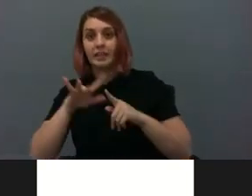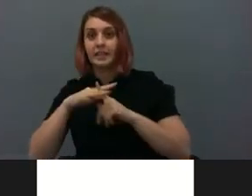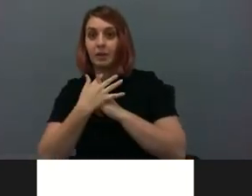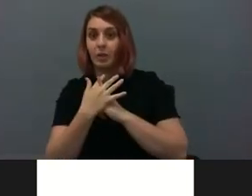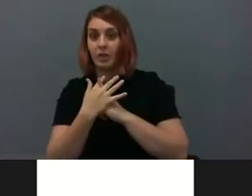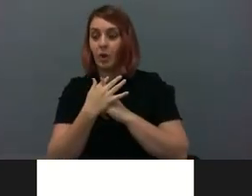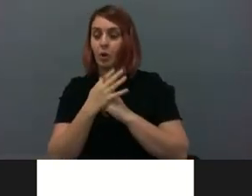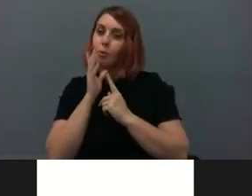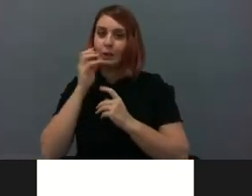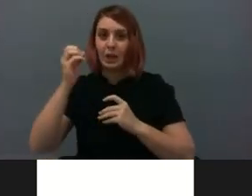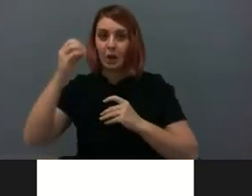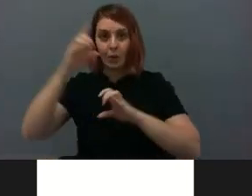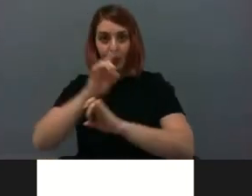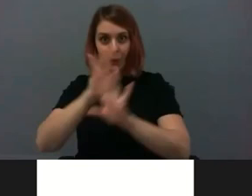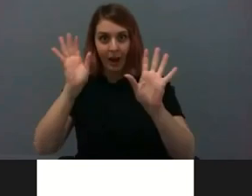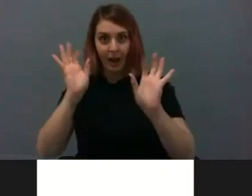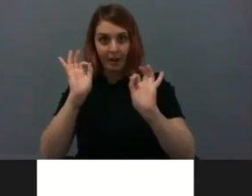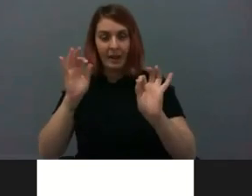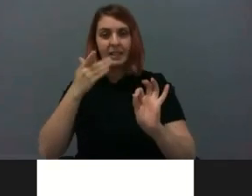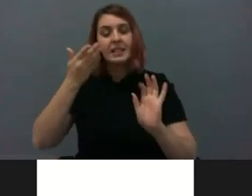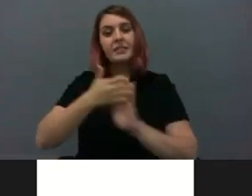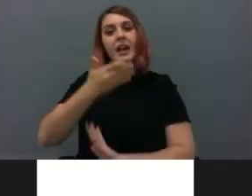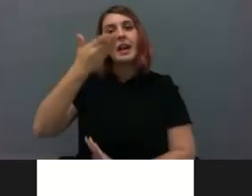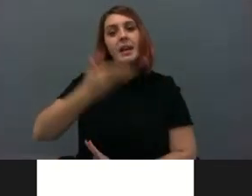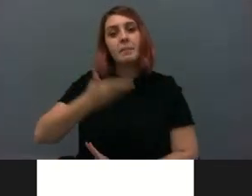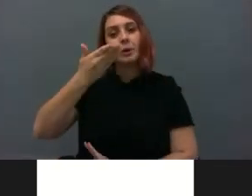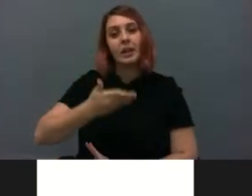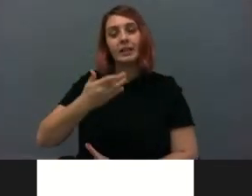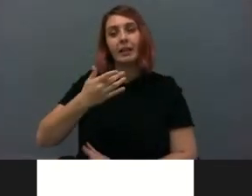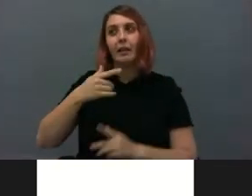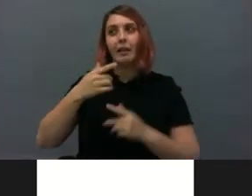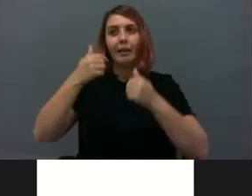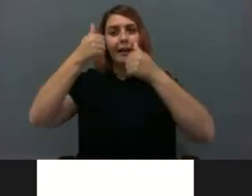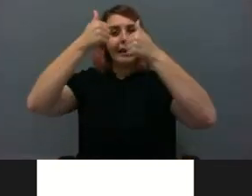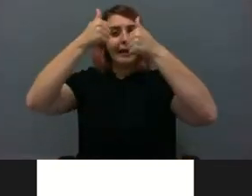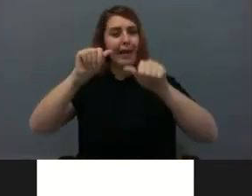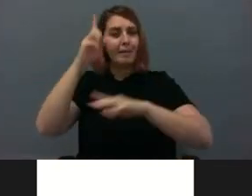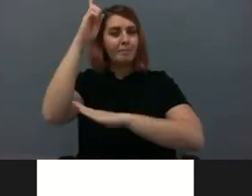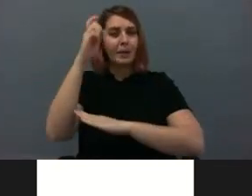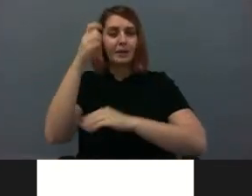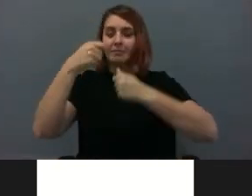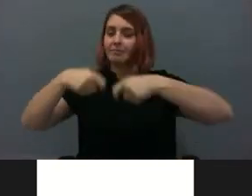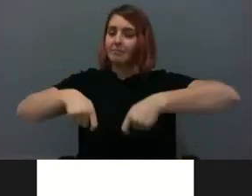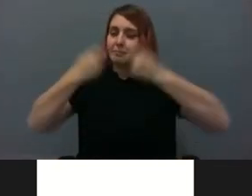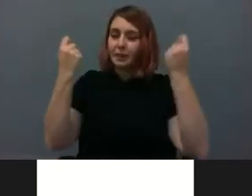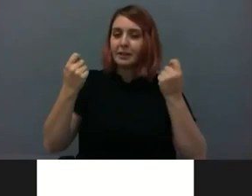no solamente es importante esa ruptura de los estereotipos, sino también hacer